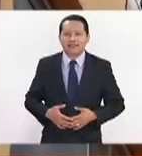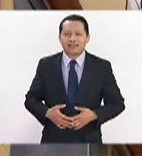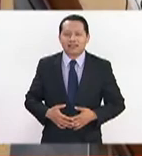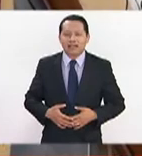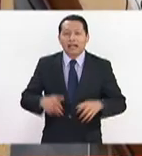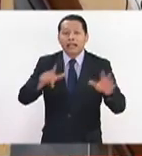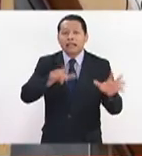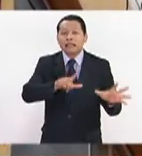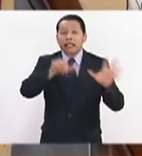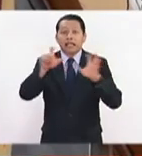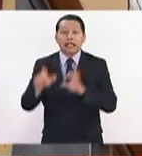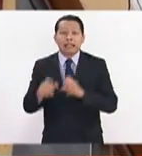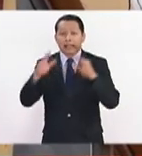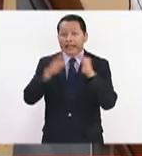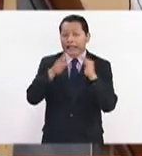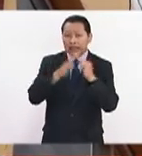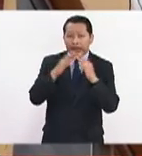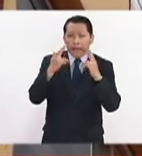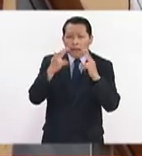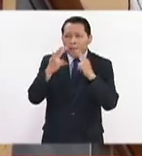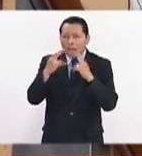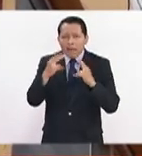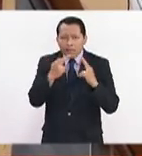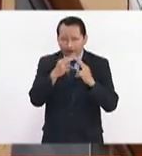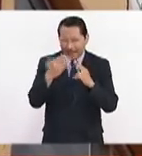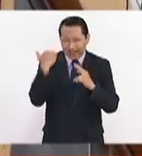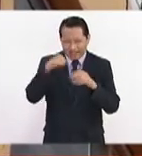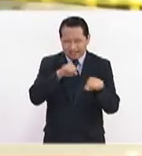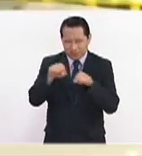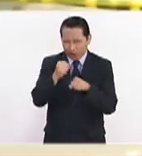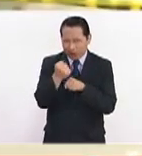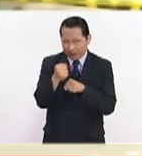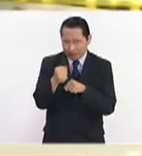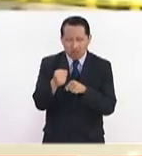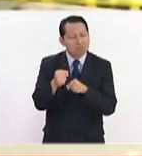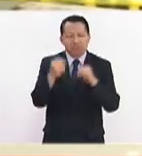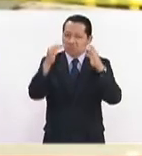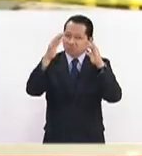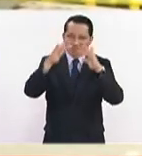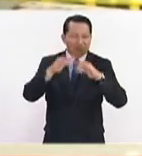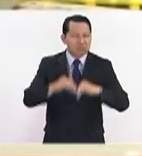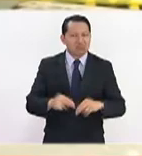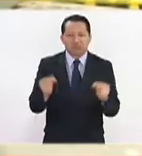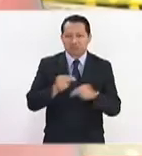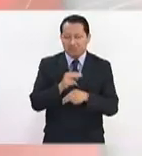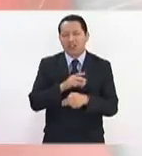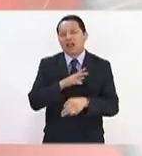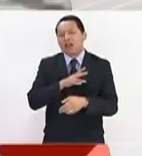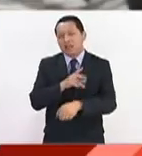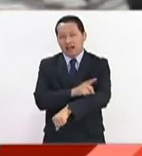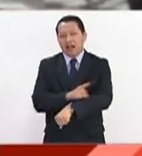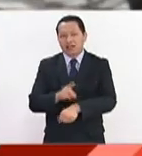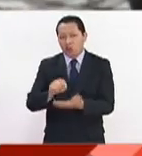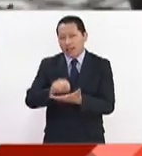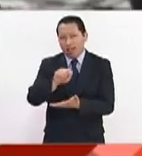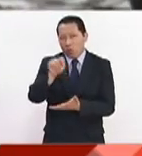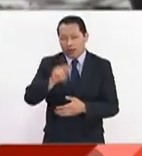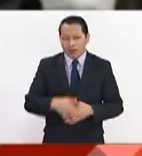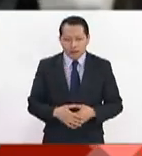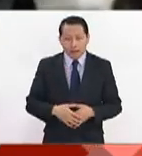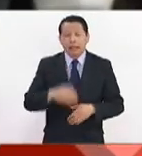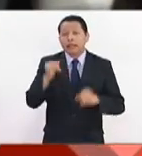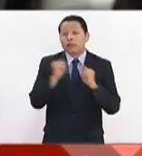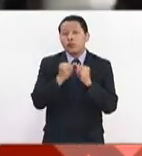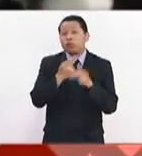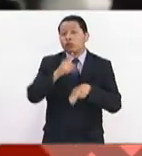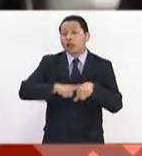Al menos 700 inmuebles dañados por el sismo de septiembre serán demolidos en la delegación Tláhuac. El Instituto